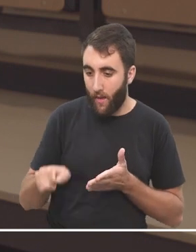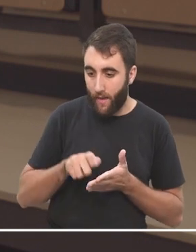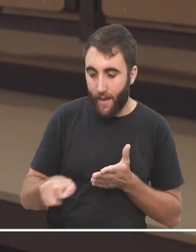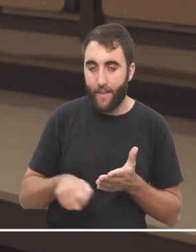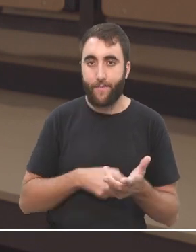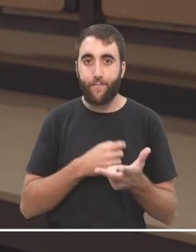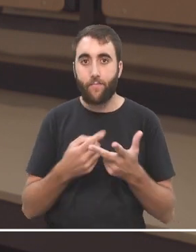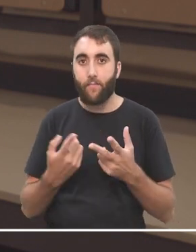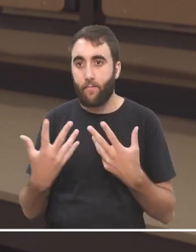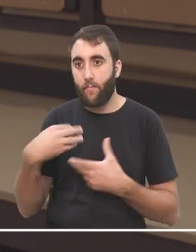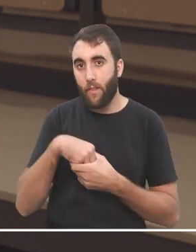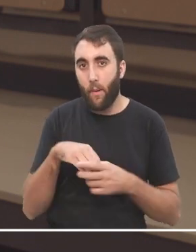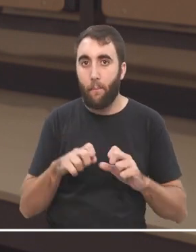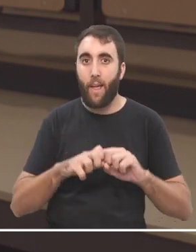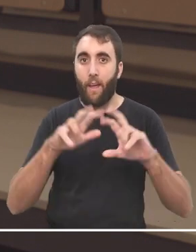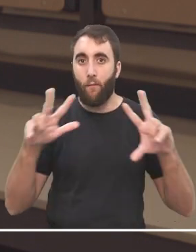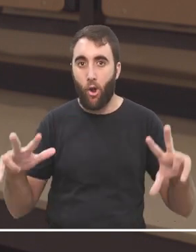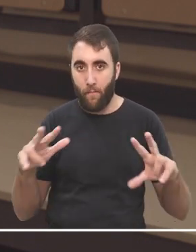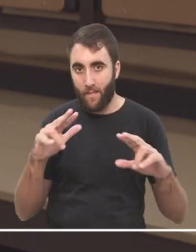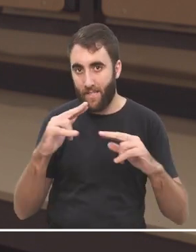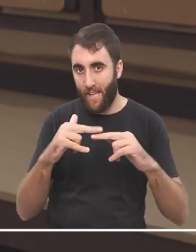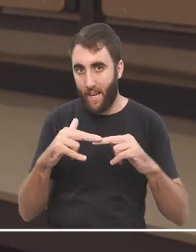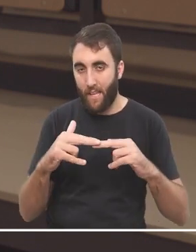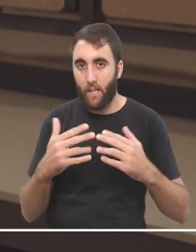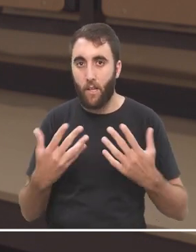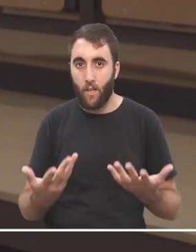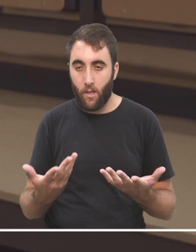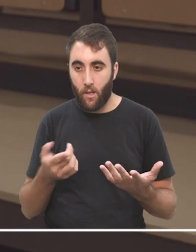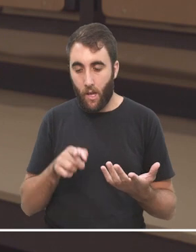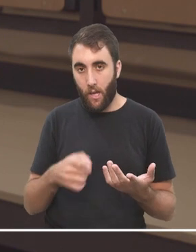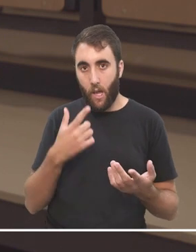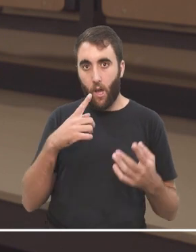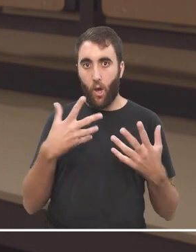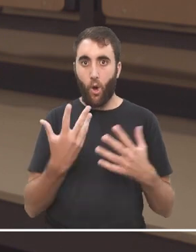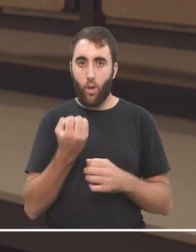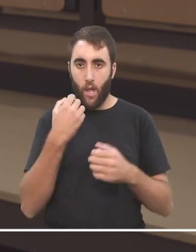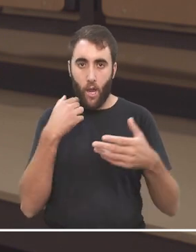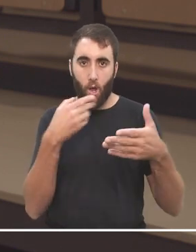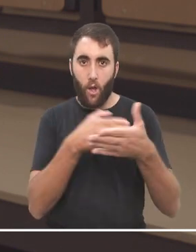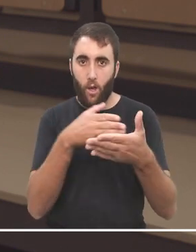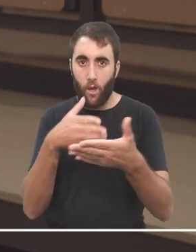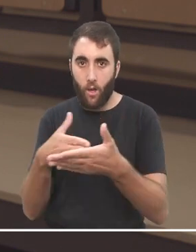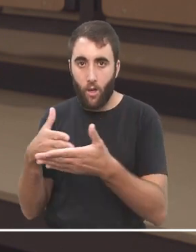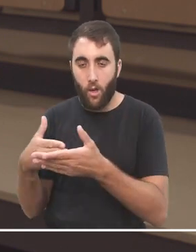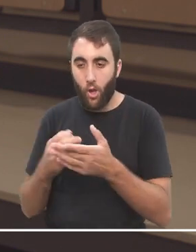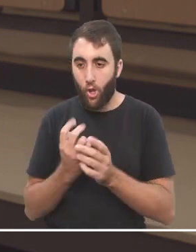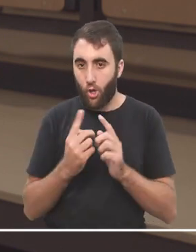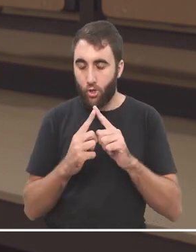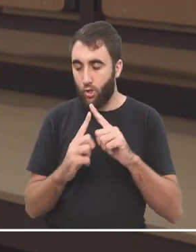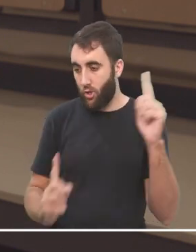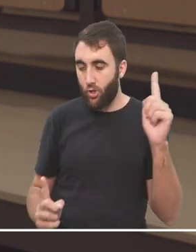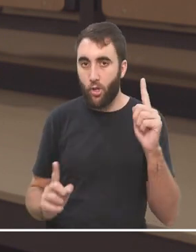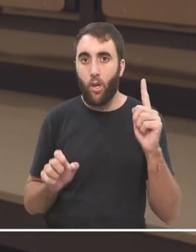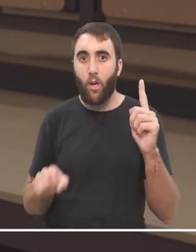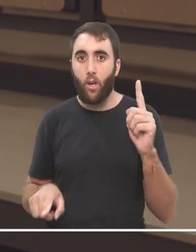la tarea en plataformas online, se encontraron con dificultades en los dos extremos, ¿no?